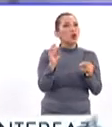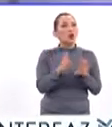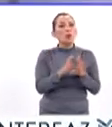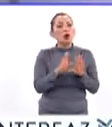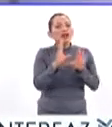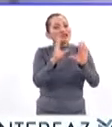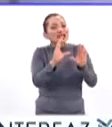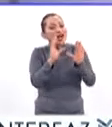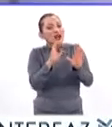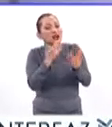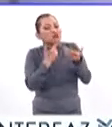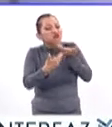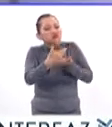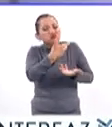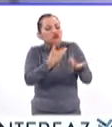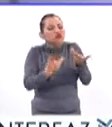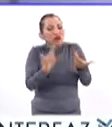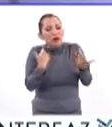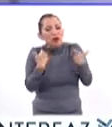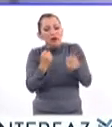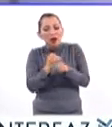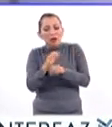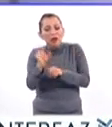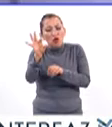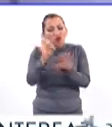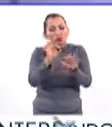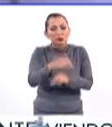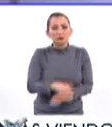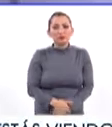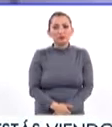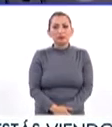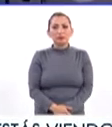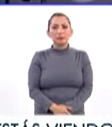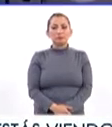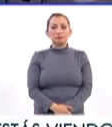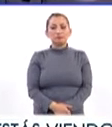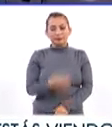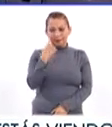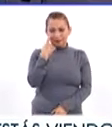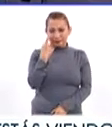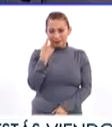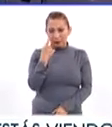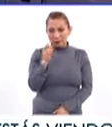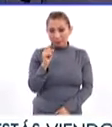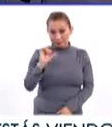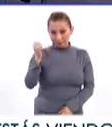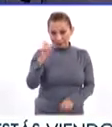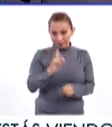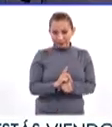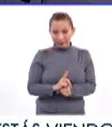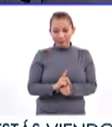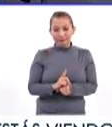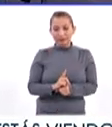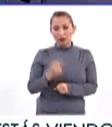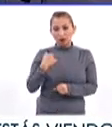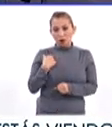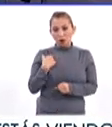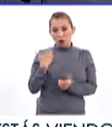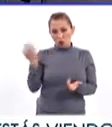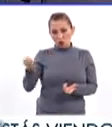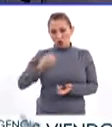bien enseñarnos a gestionar este tipo de información que nos llega. Fíjate que precisamente el otro día que estaba